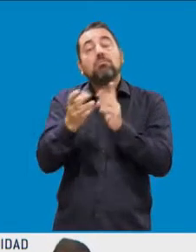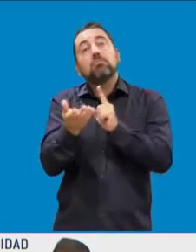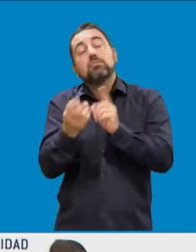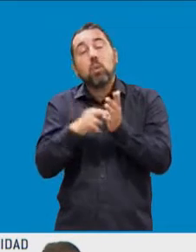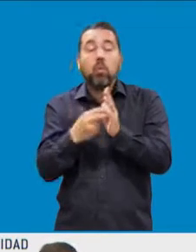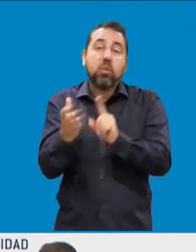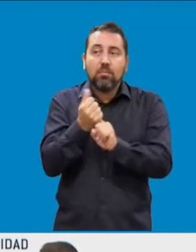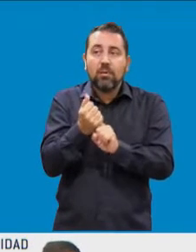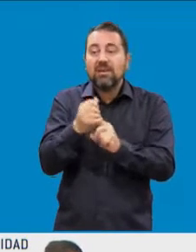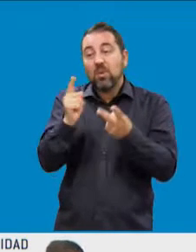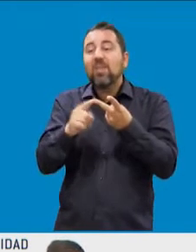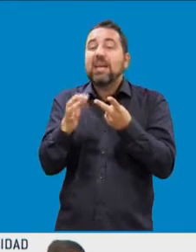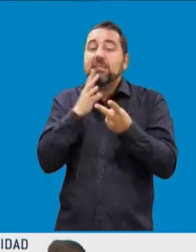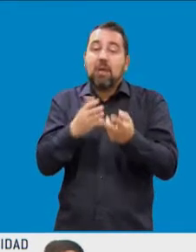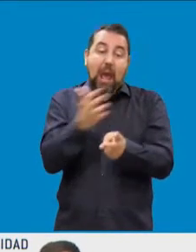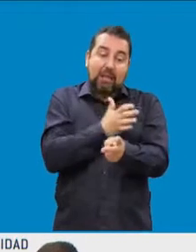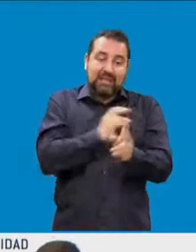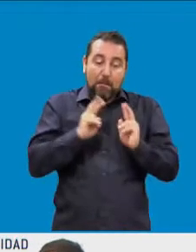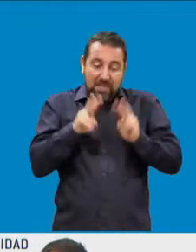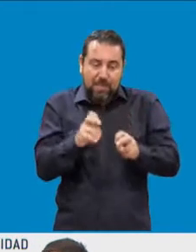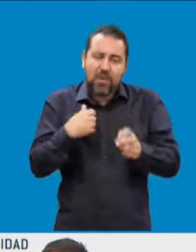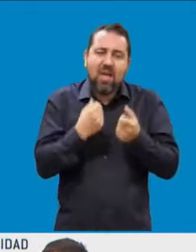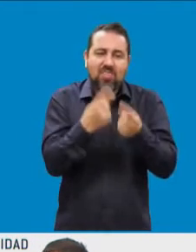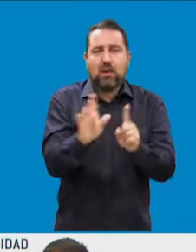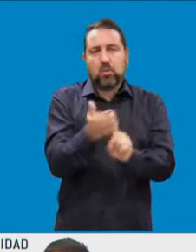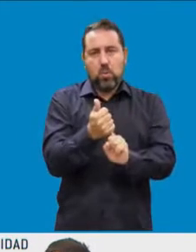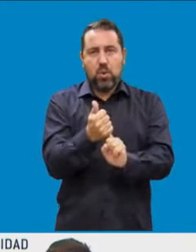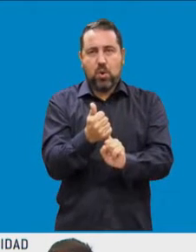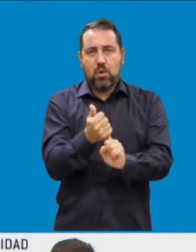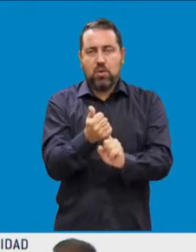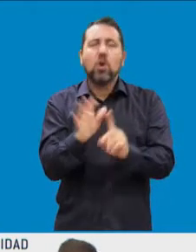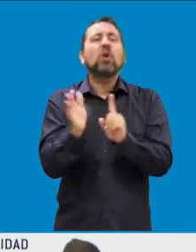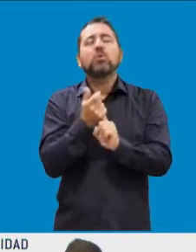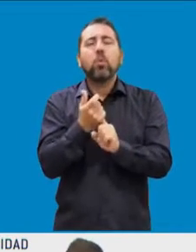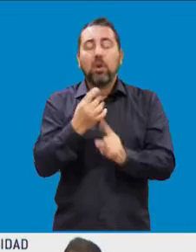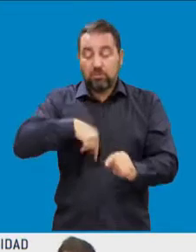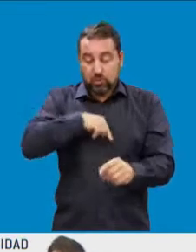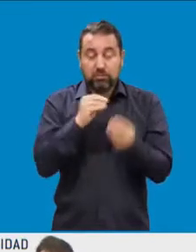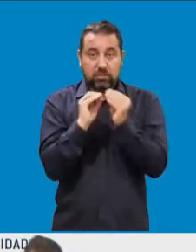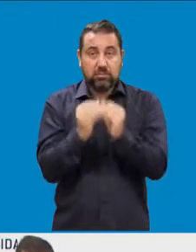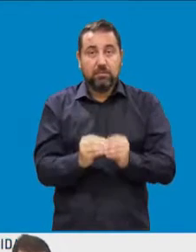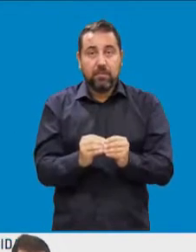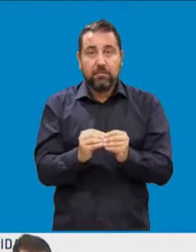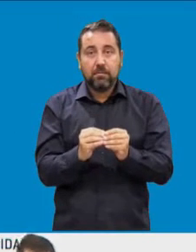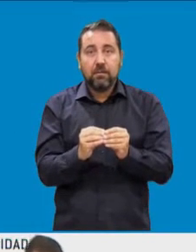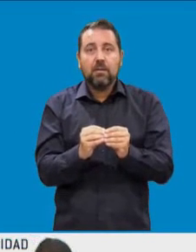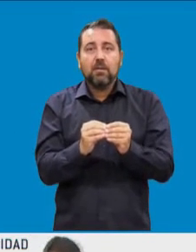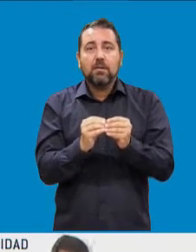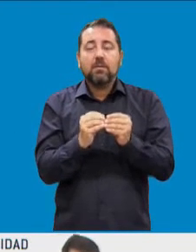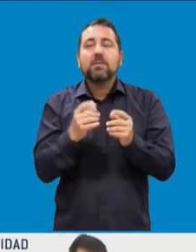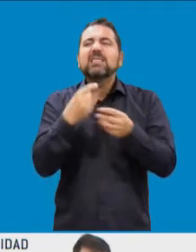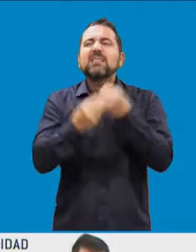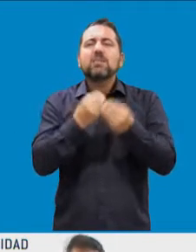o, como una segunda solución, hacerlo ya accesible desde el principio. La solución es la que